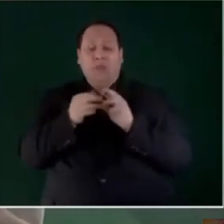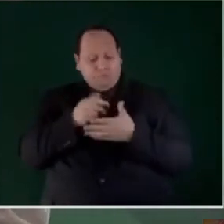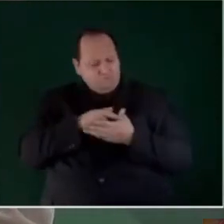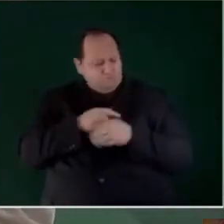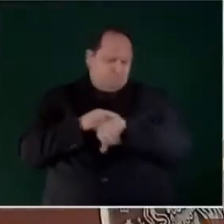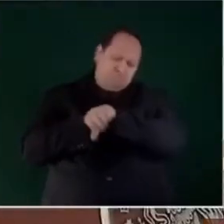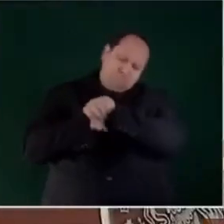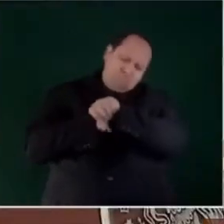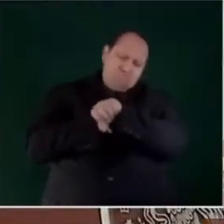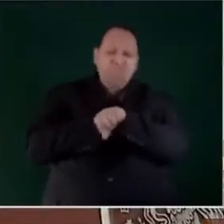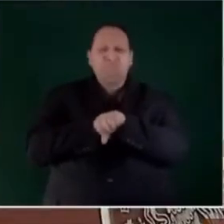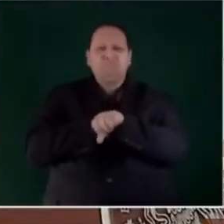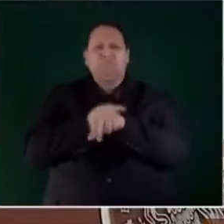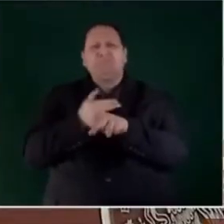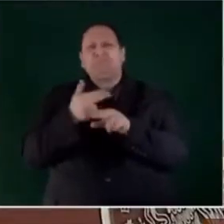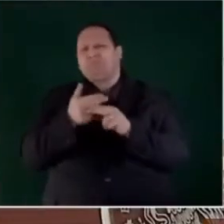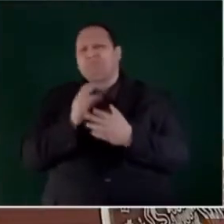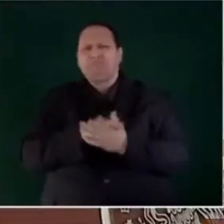hasta